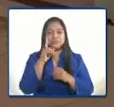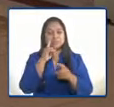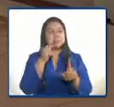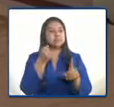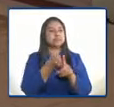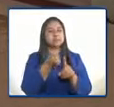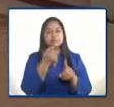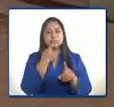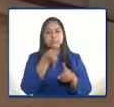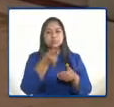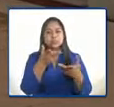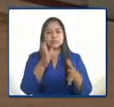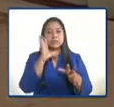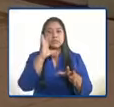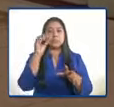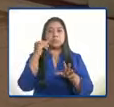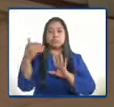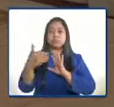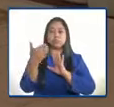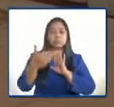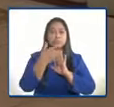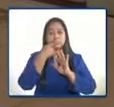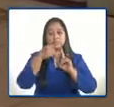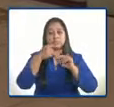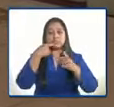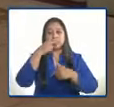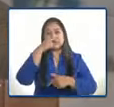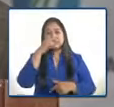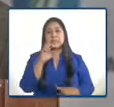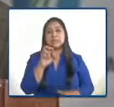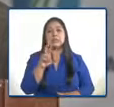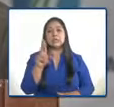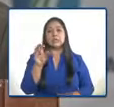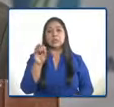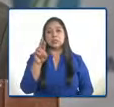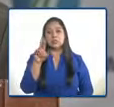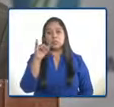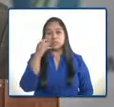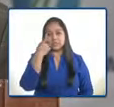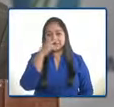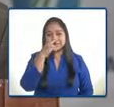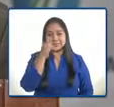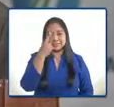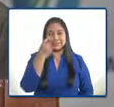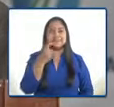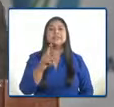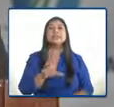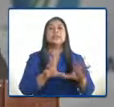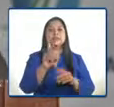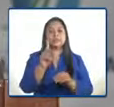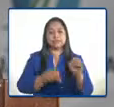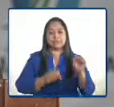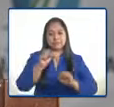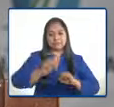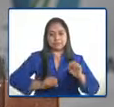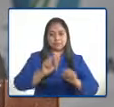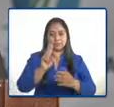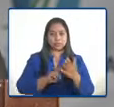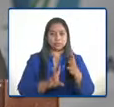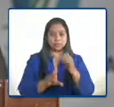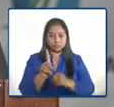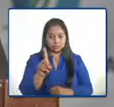consecuencia de los atentados terroristas que hubo en los Estados Unidos el 11 de septiembre del